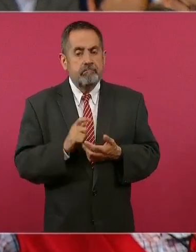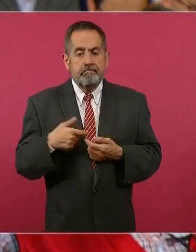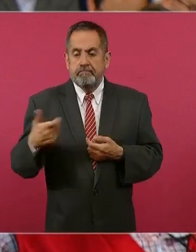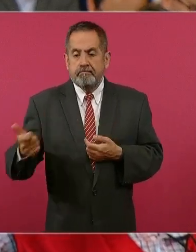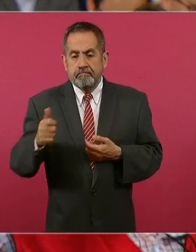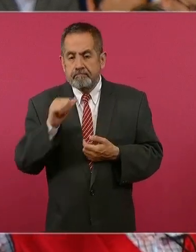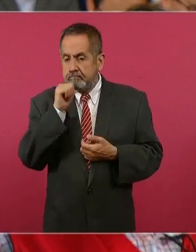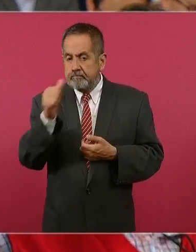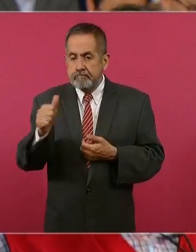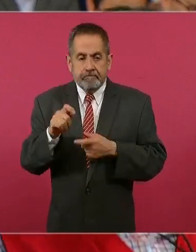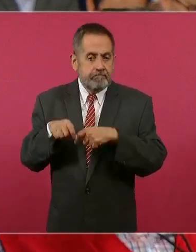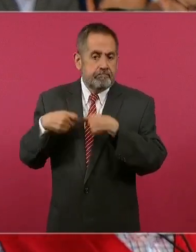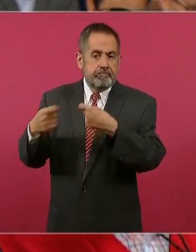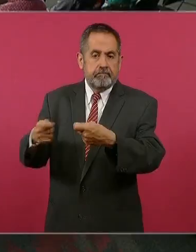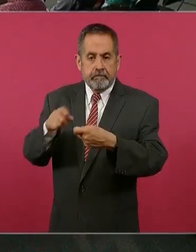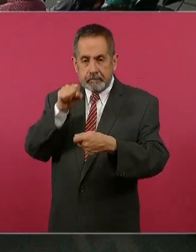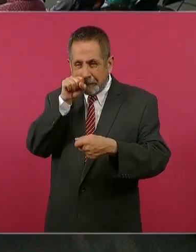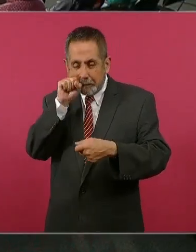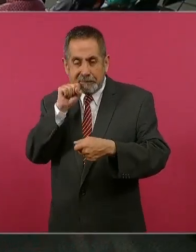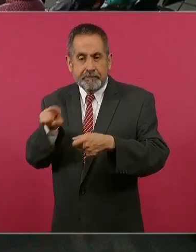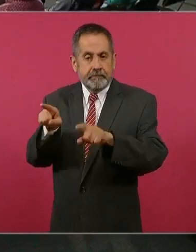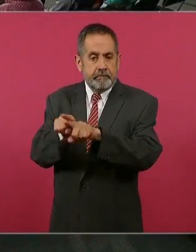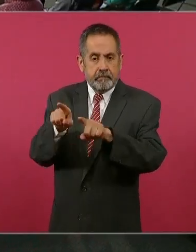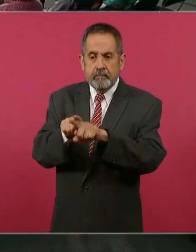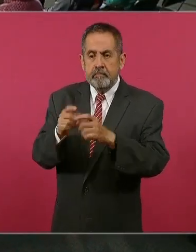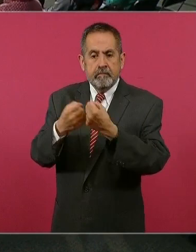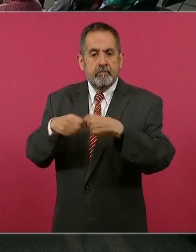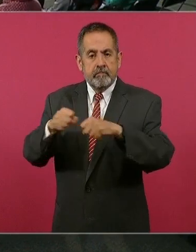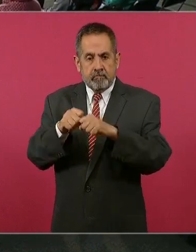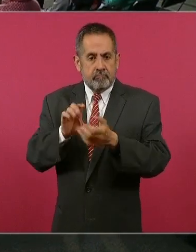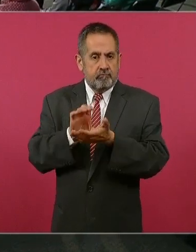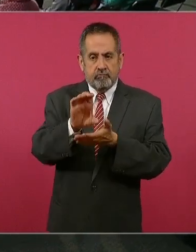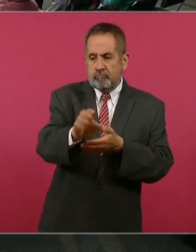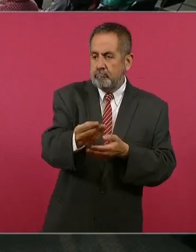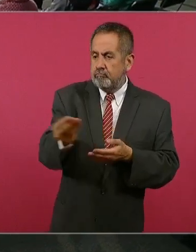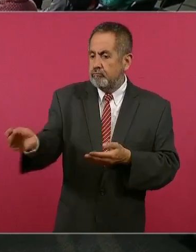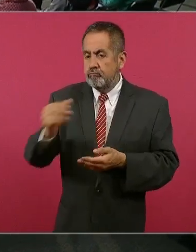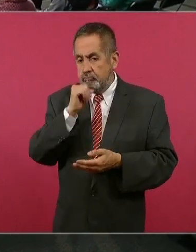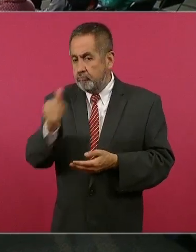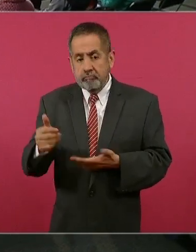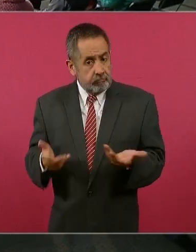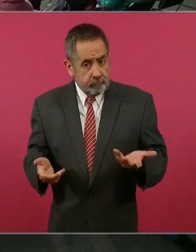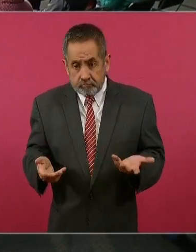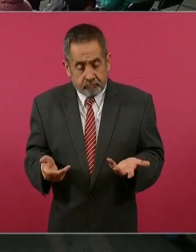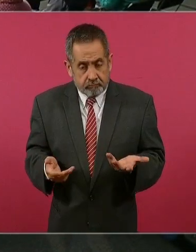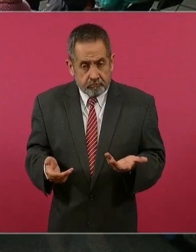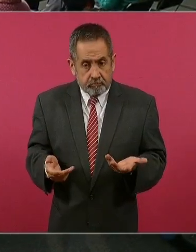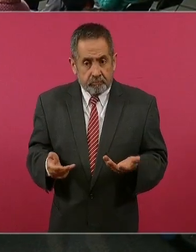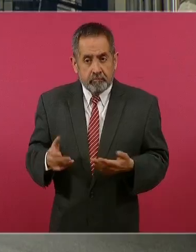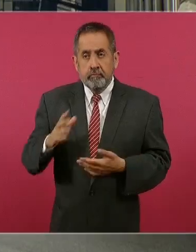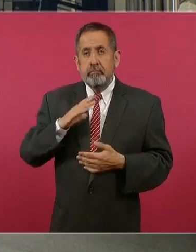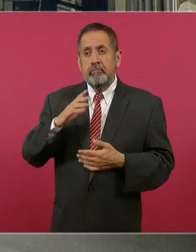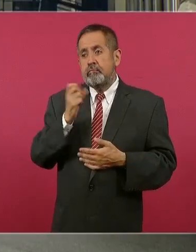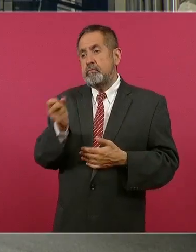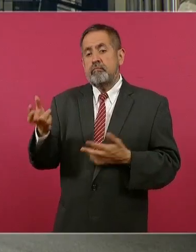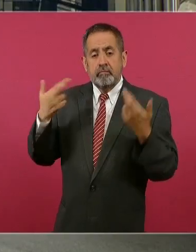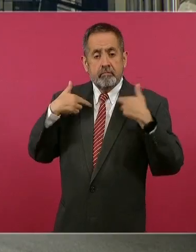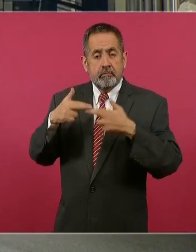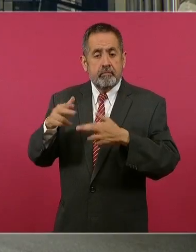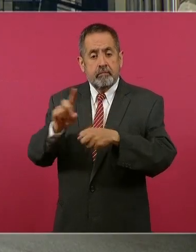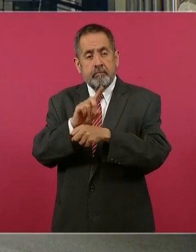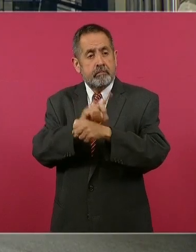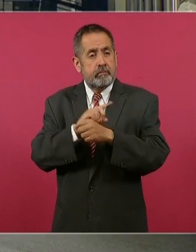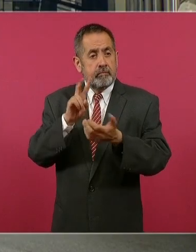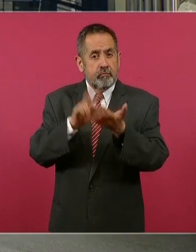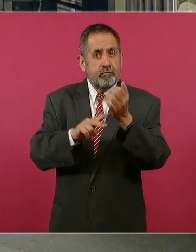entregó a las empresas que tienen que pagar a las aseguradoras. Hay casos de 2010,